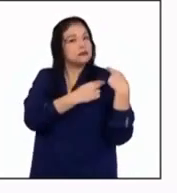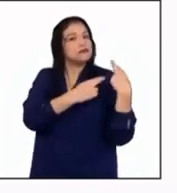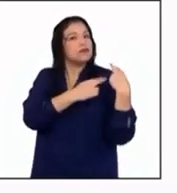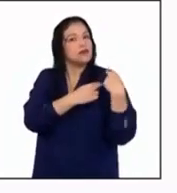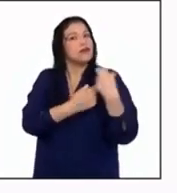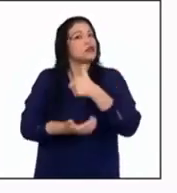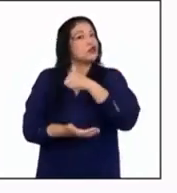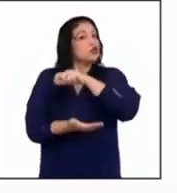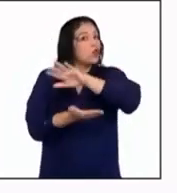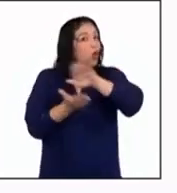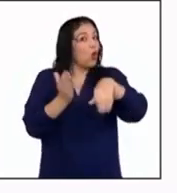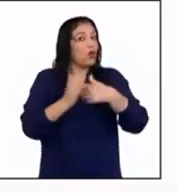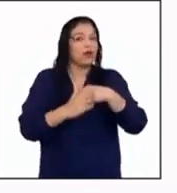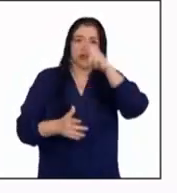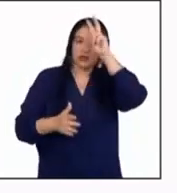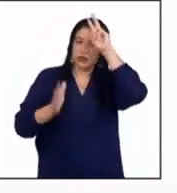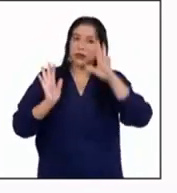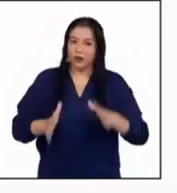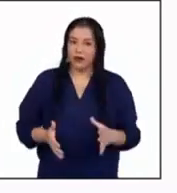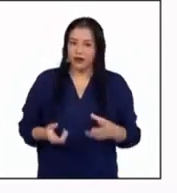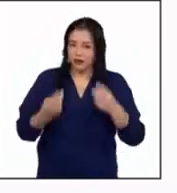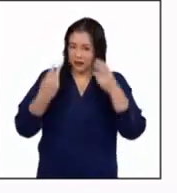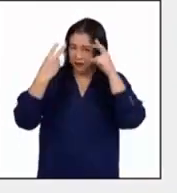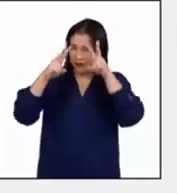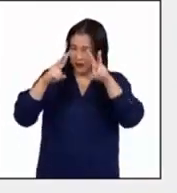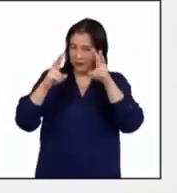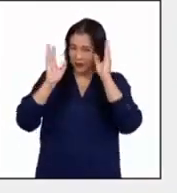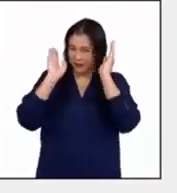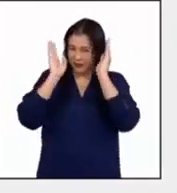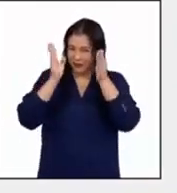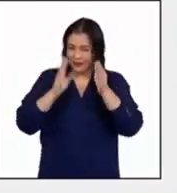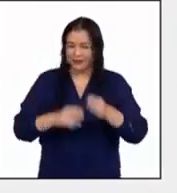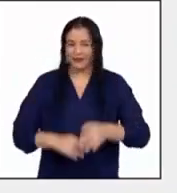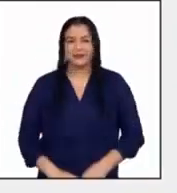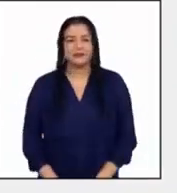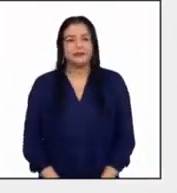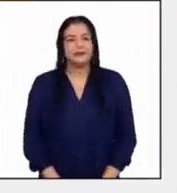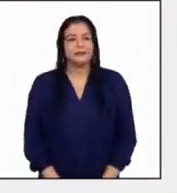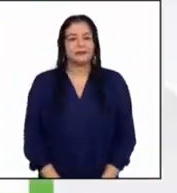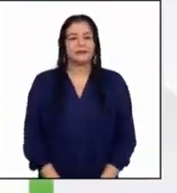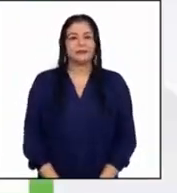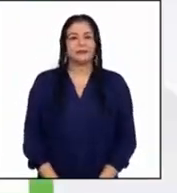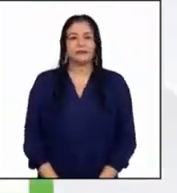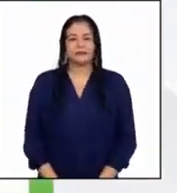todo ciudadano. Vamos con ella.